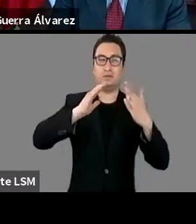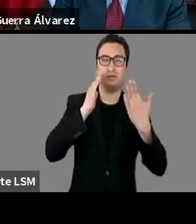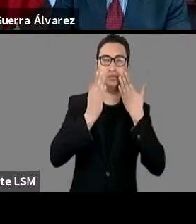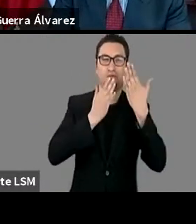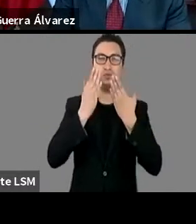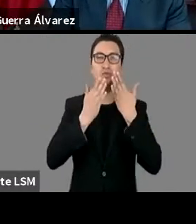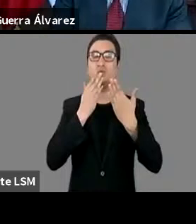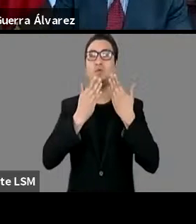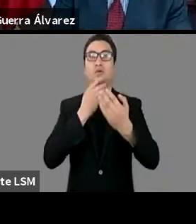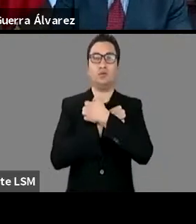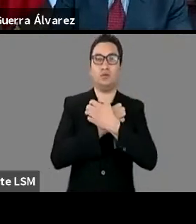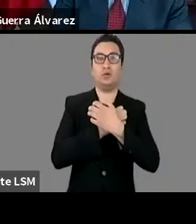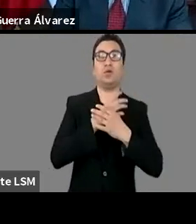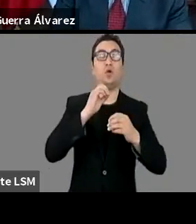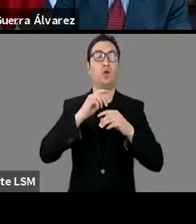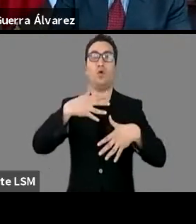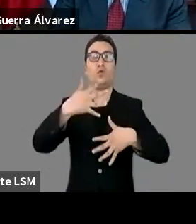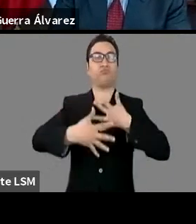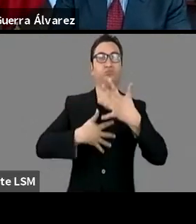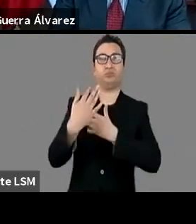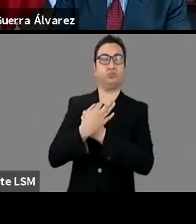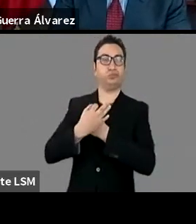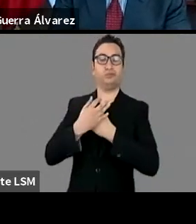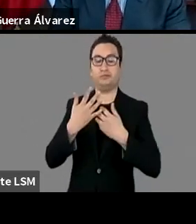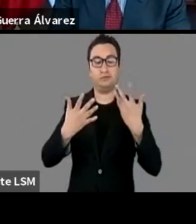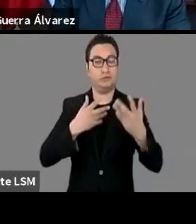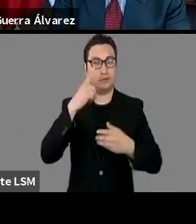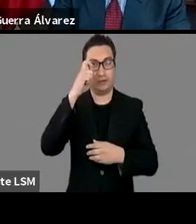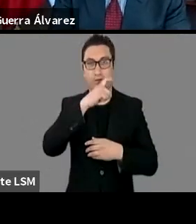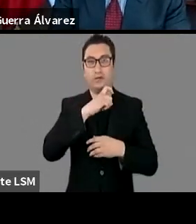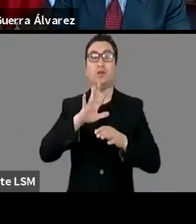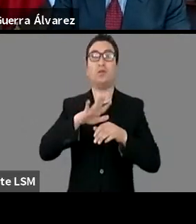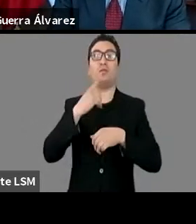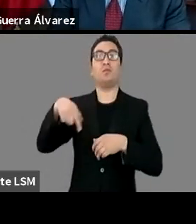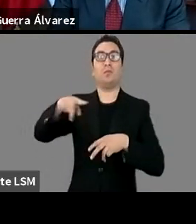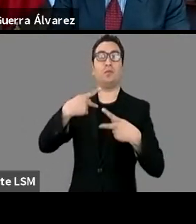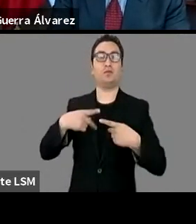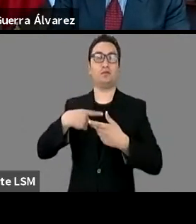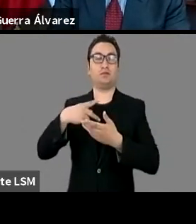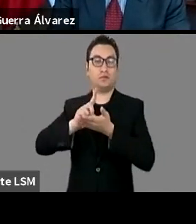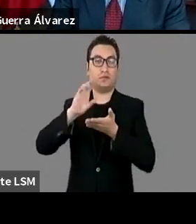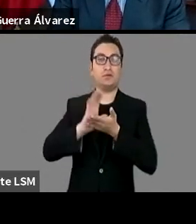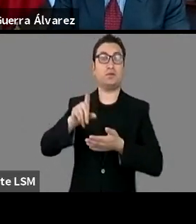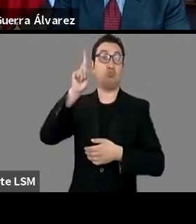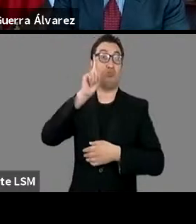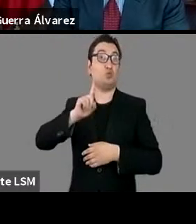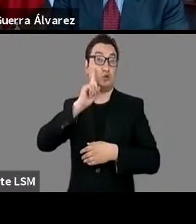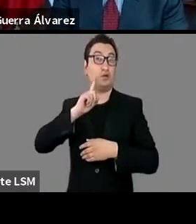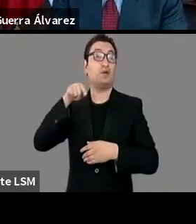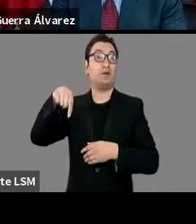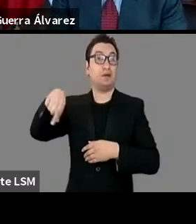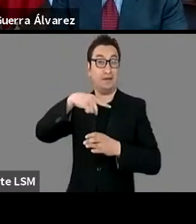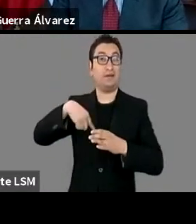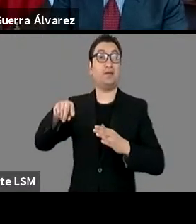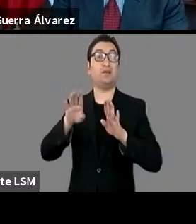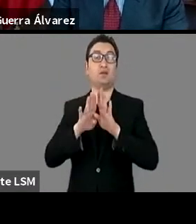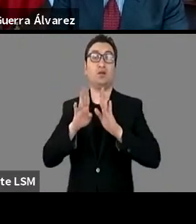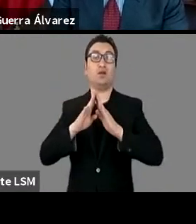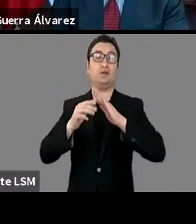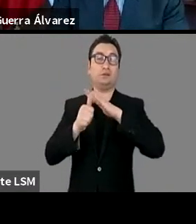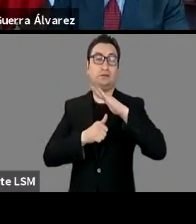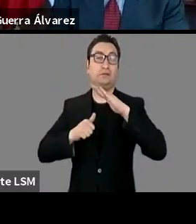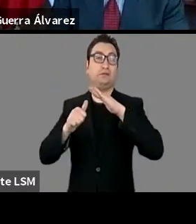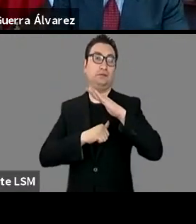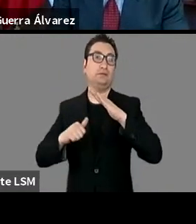pueden vivir miles de mujeres con discapacidad que están en aislamiento muchas veces con sus propios agresores. Durante la pandemia,